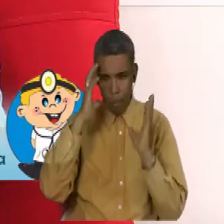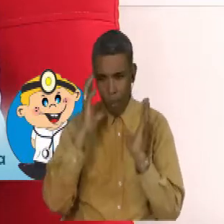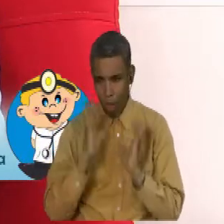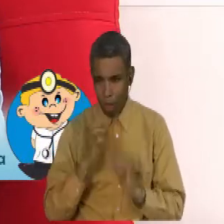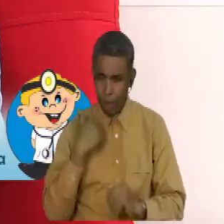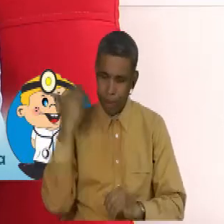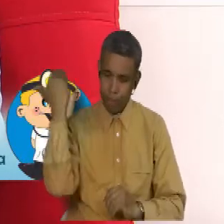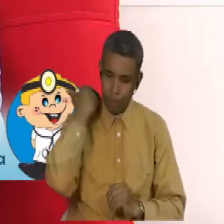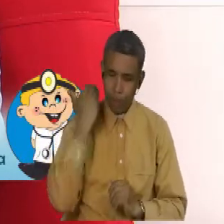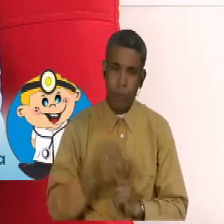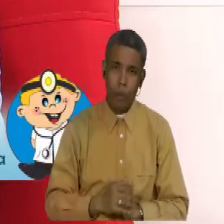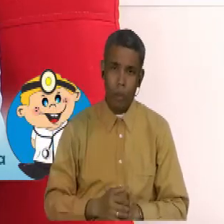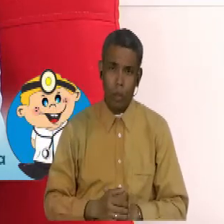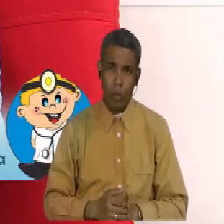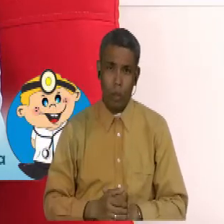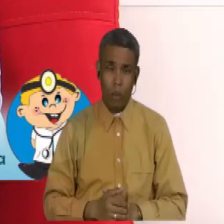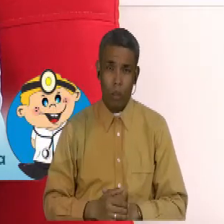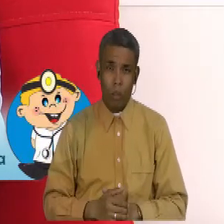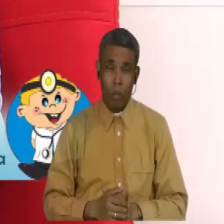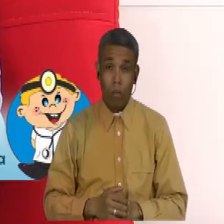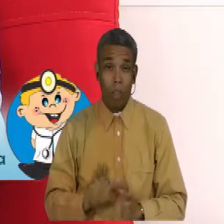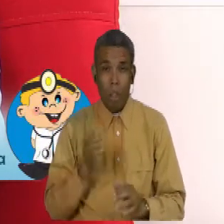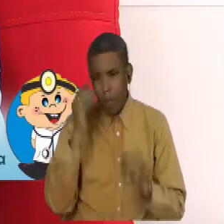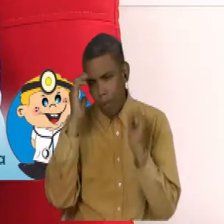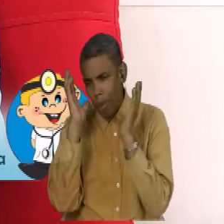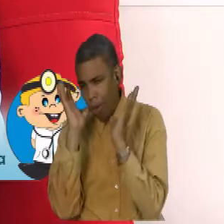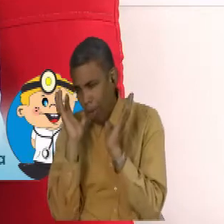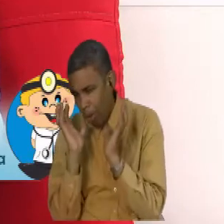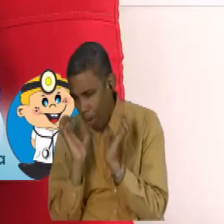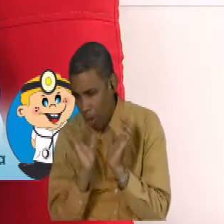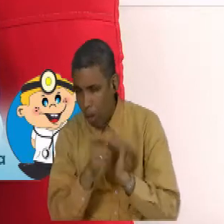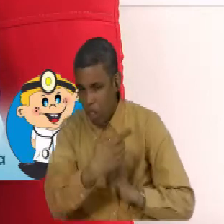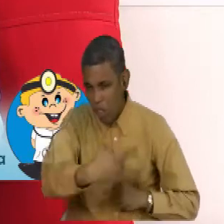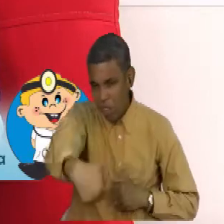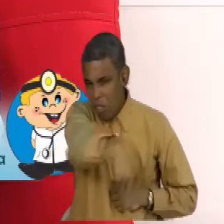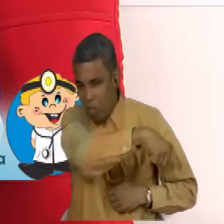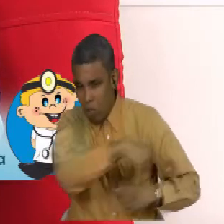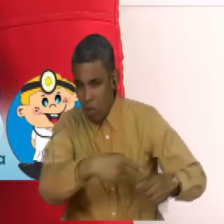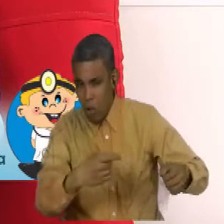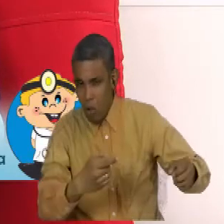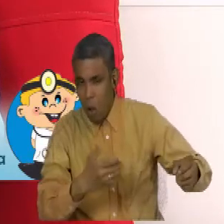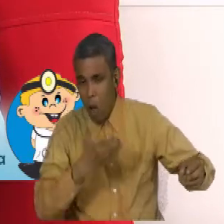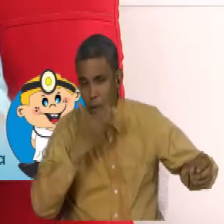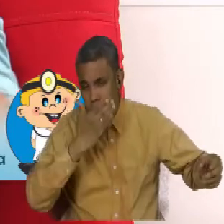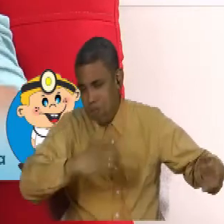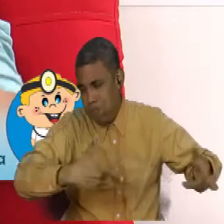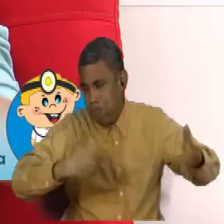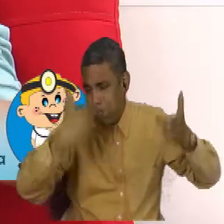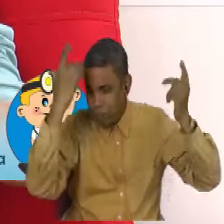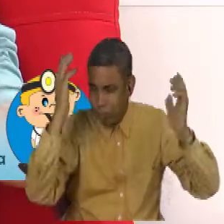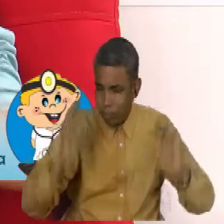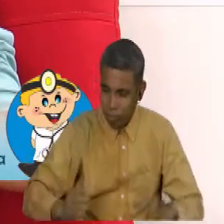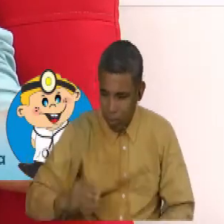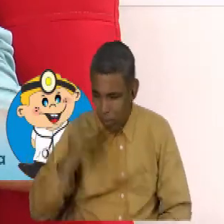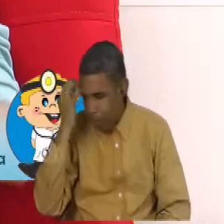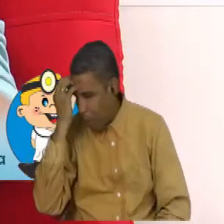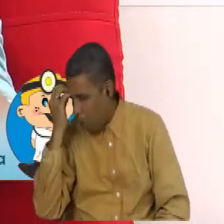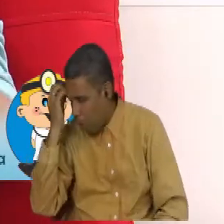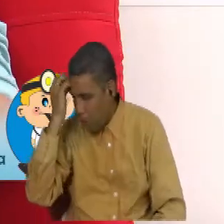hay en el internet, sí. ¿Sí? Porque van a ser niños deprimidos y que van a hacer que su vida se les